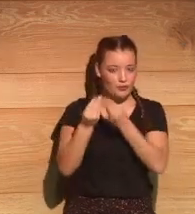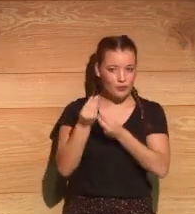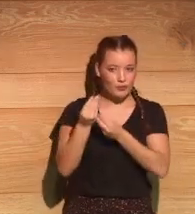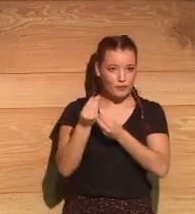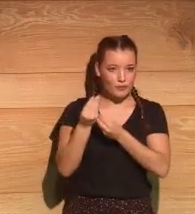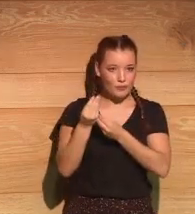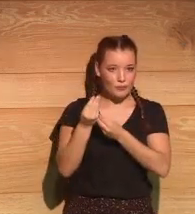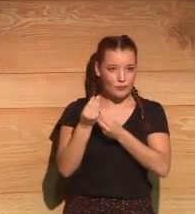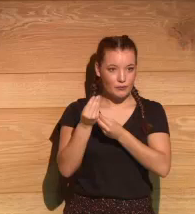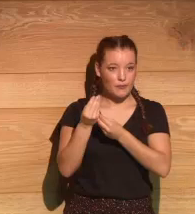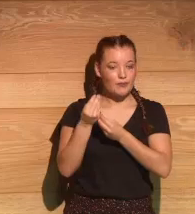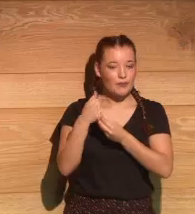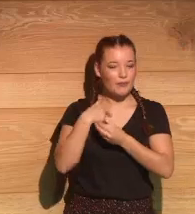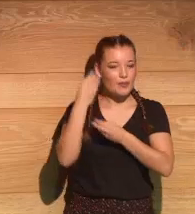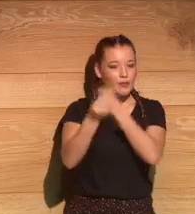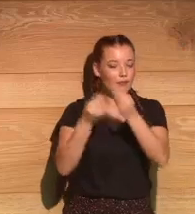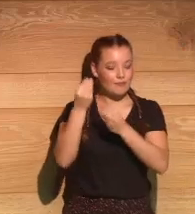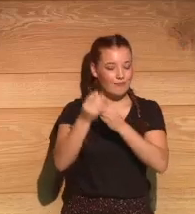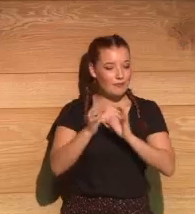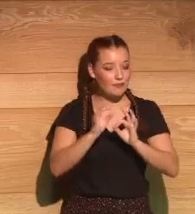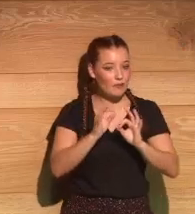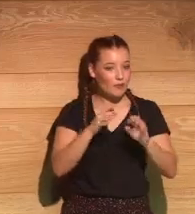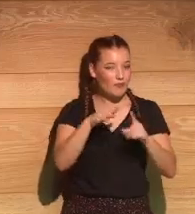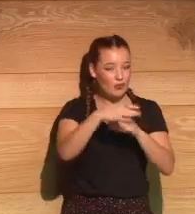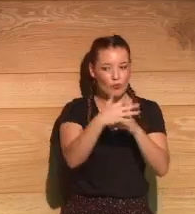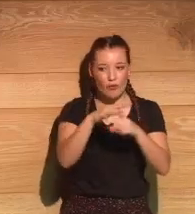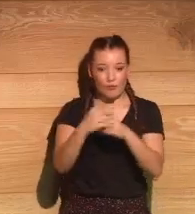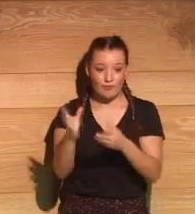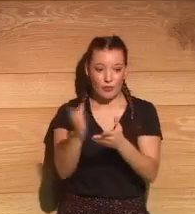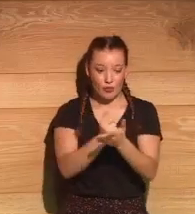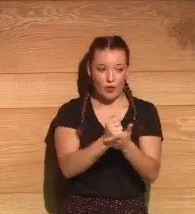que en todo caso sí que debemos recordar que